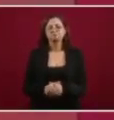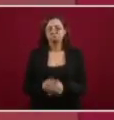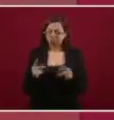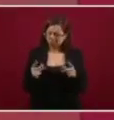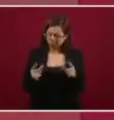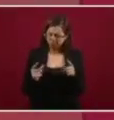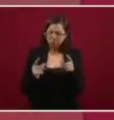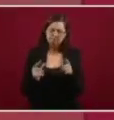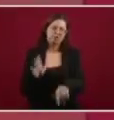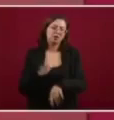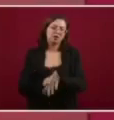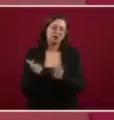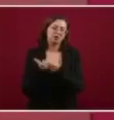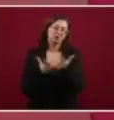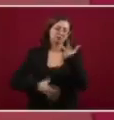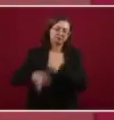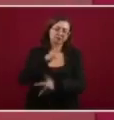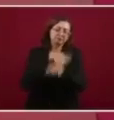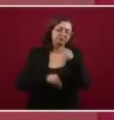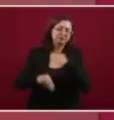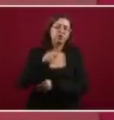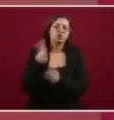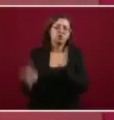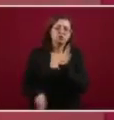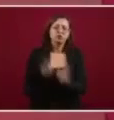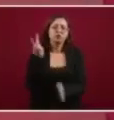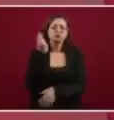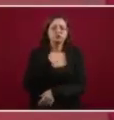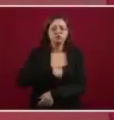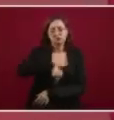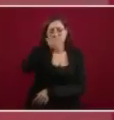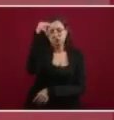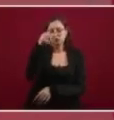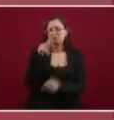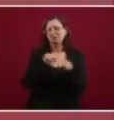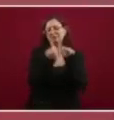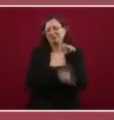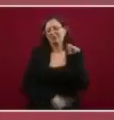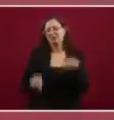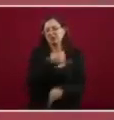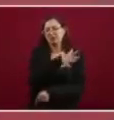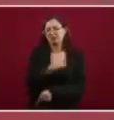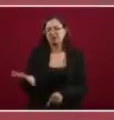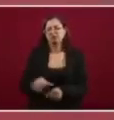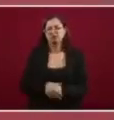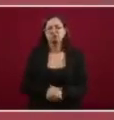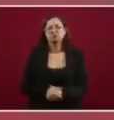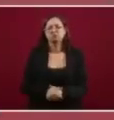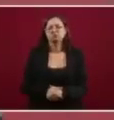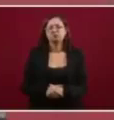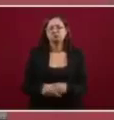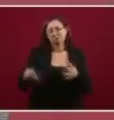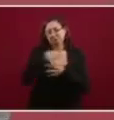reactive la economía en el norte y en el país en general. Eso es lo que estamos